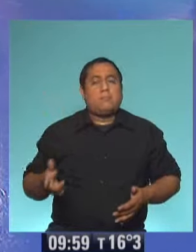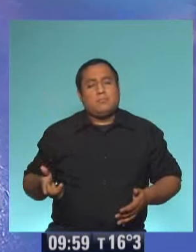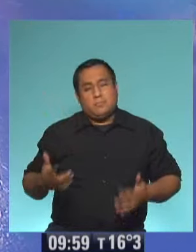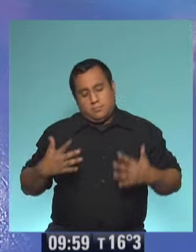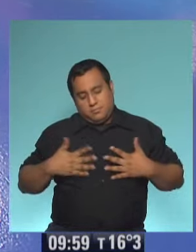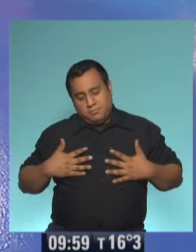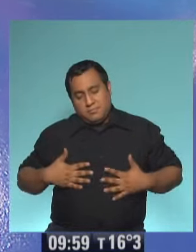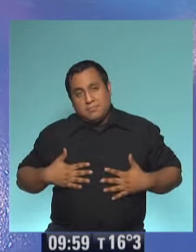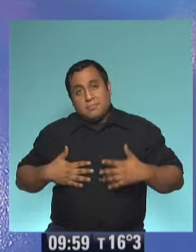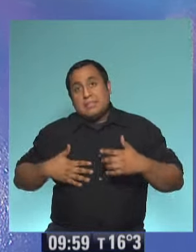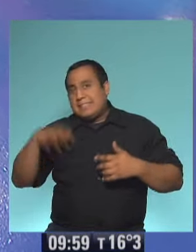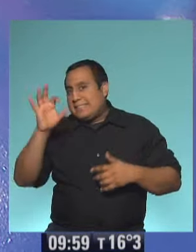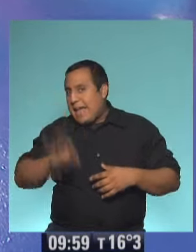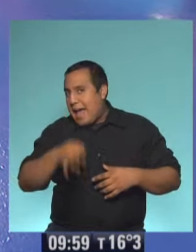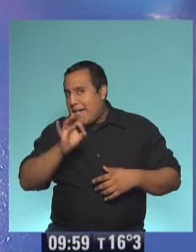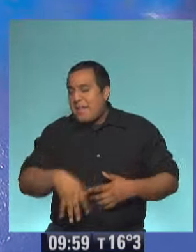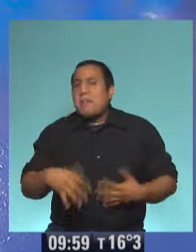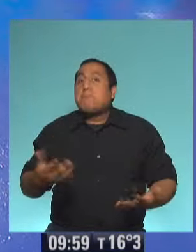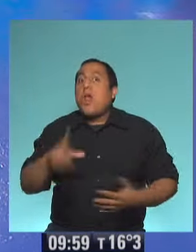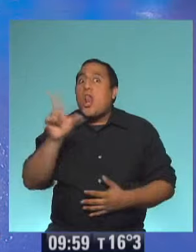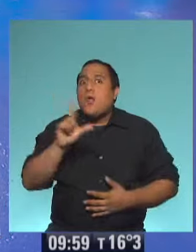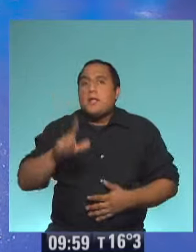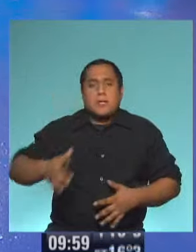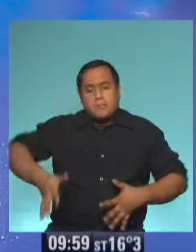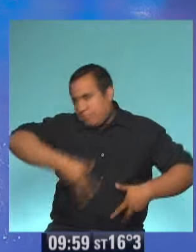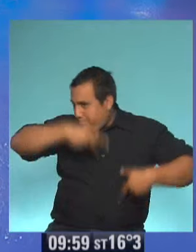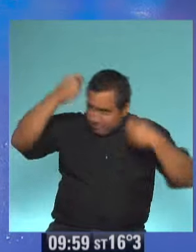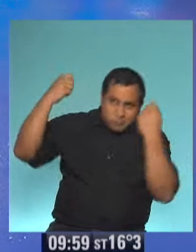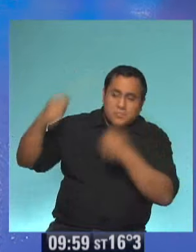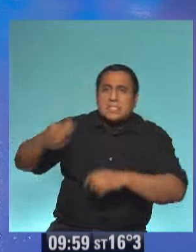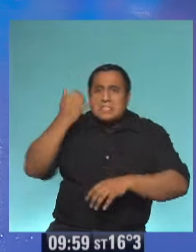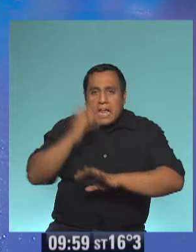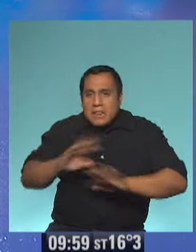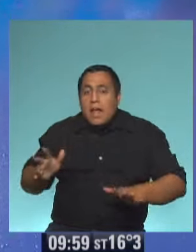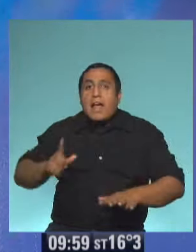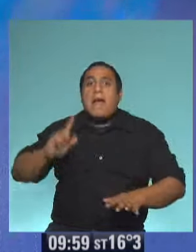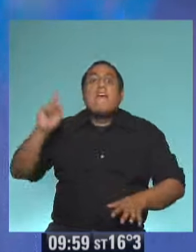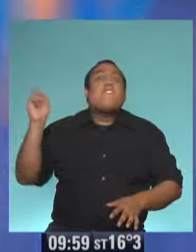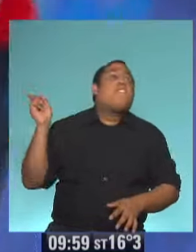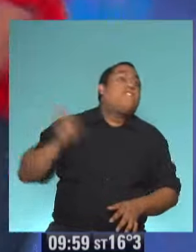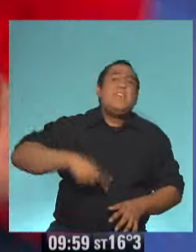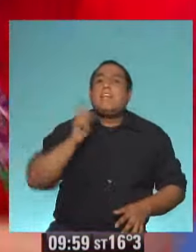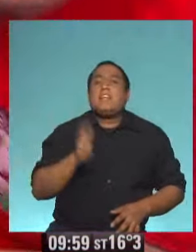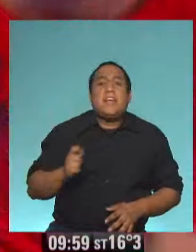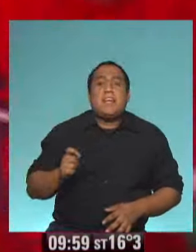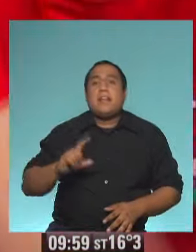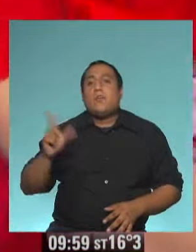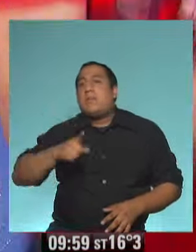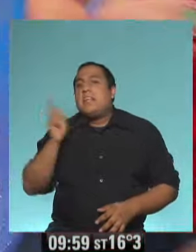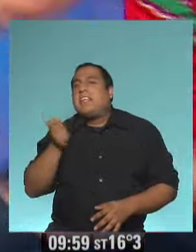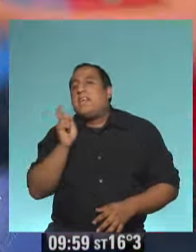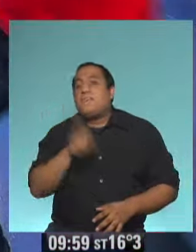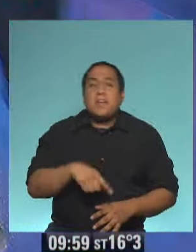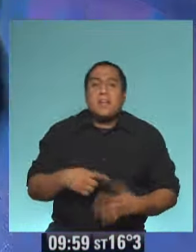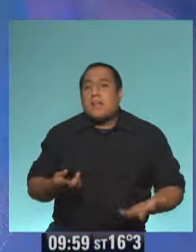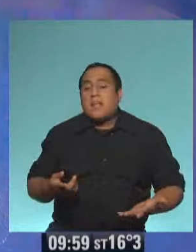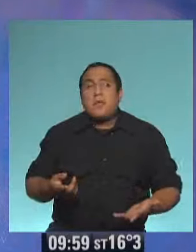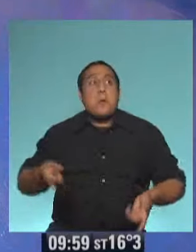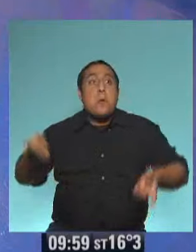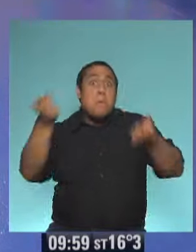cuerpo lo sabe. Y cuando el lunes ya me saqué la chaqueta y ¿quién viene los lunes? ¿Quién?